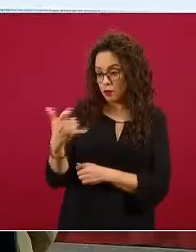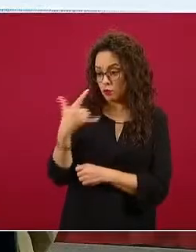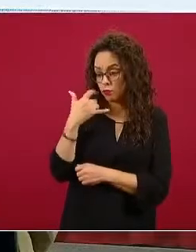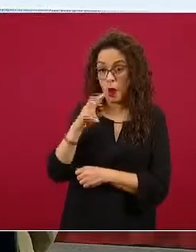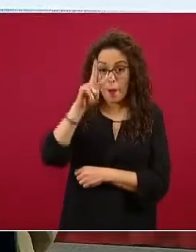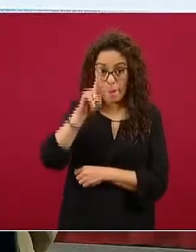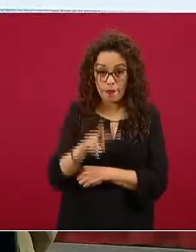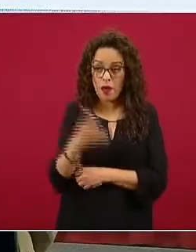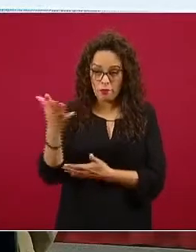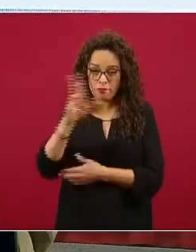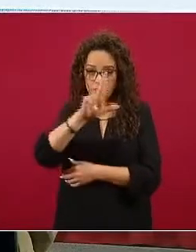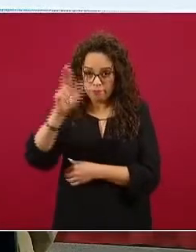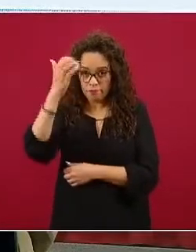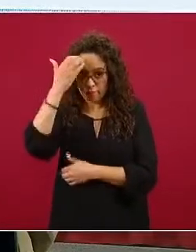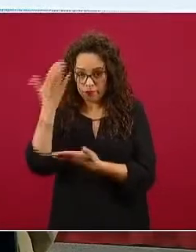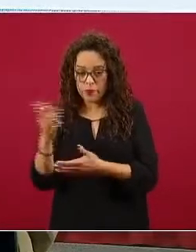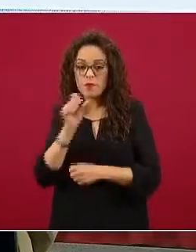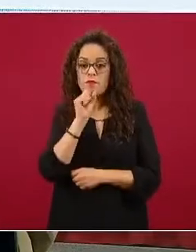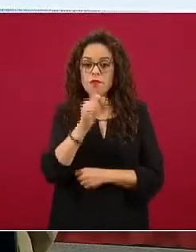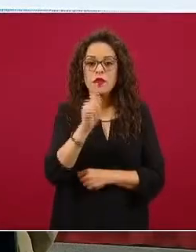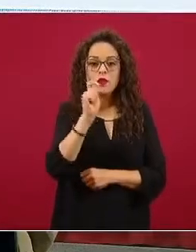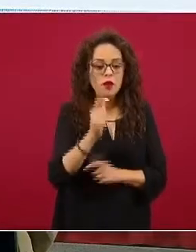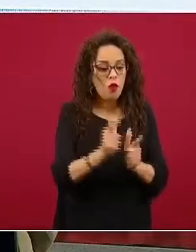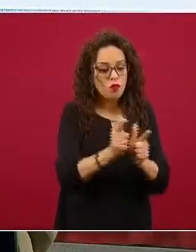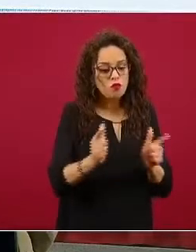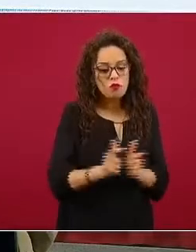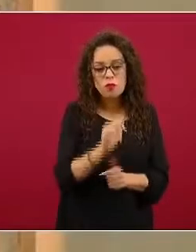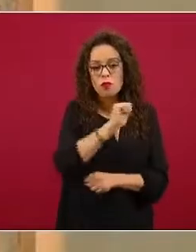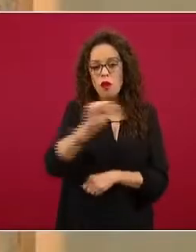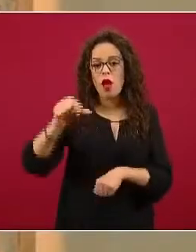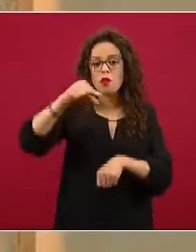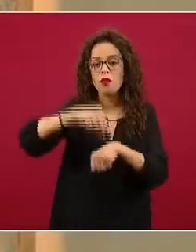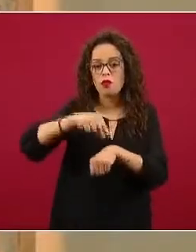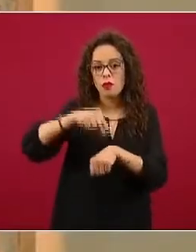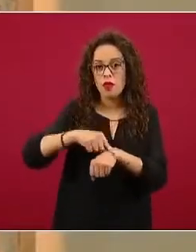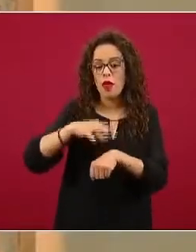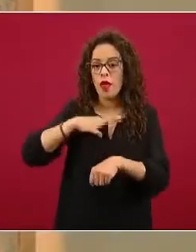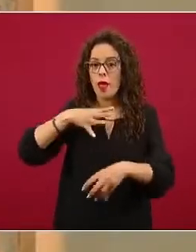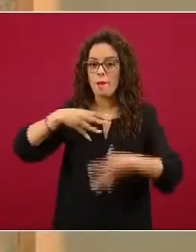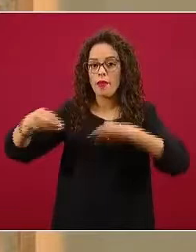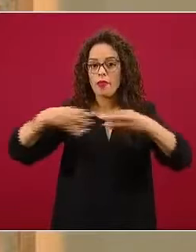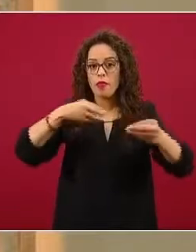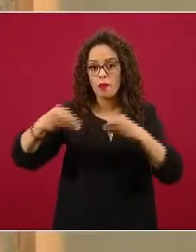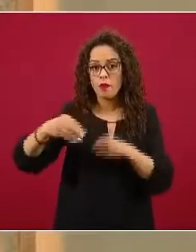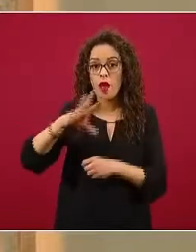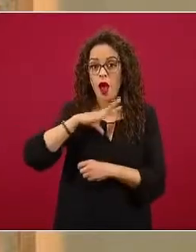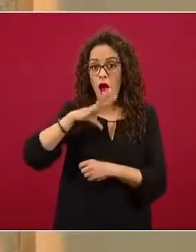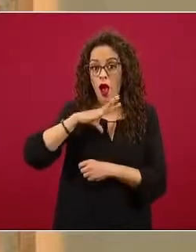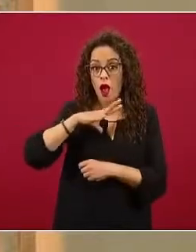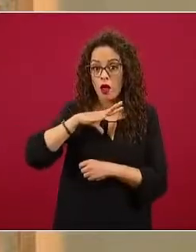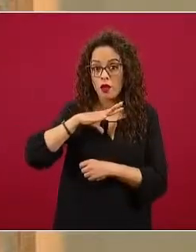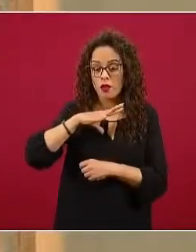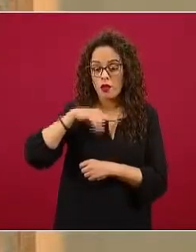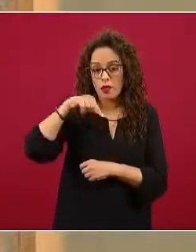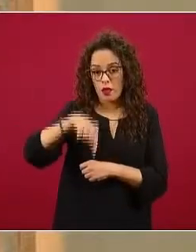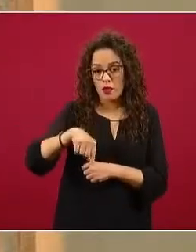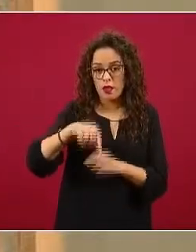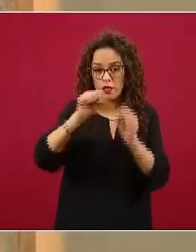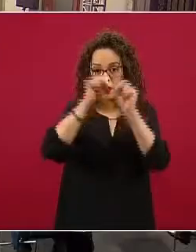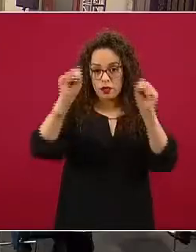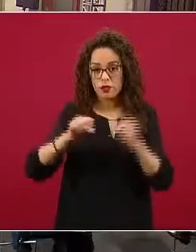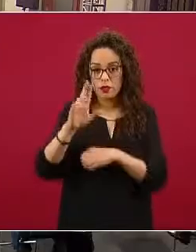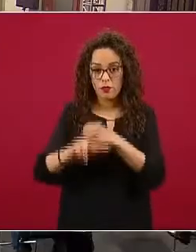para ellos, así como también para todo el grupo de médicos epidemiólogos nacionales que existen en todo el Sistema Nacional de